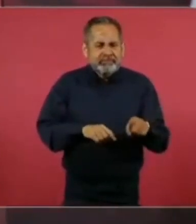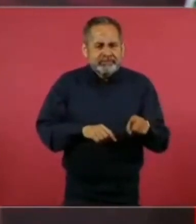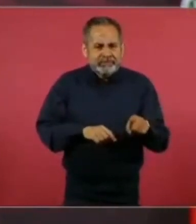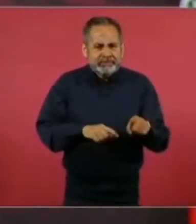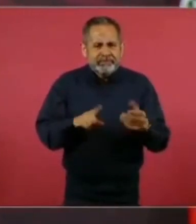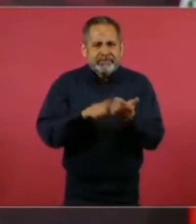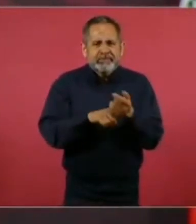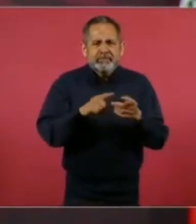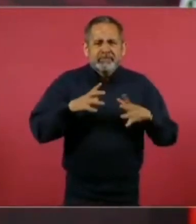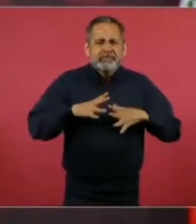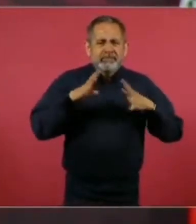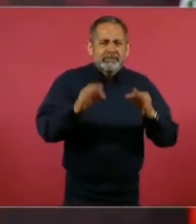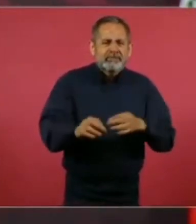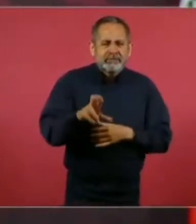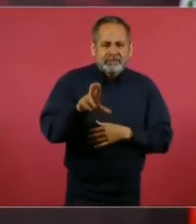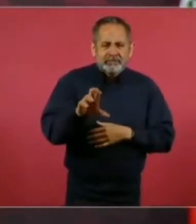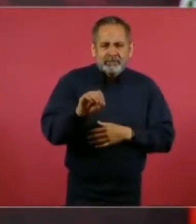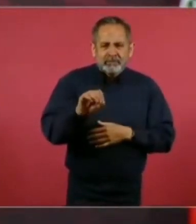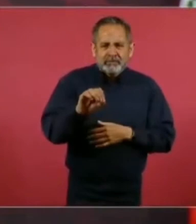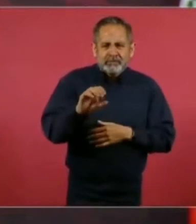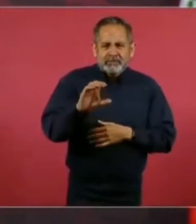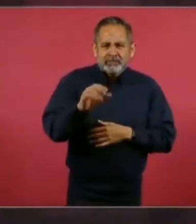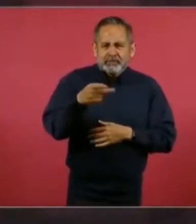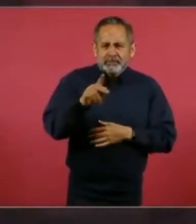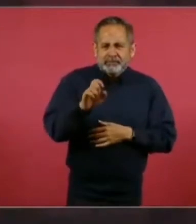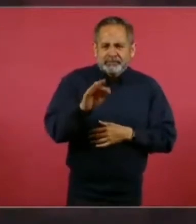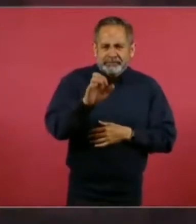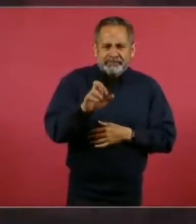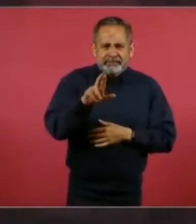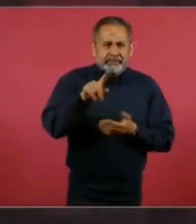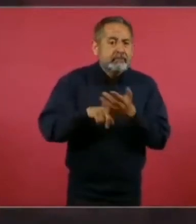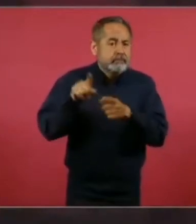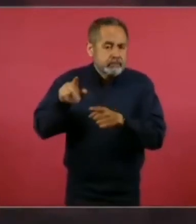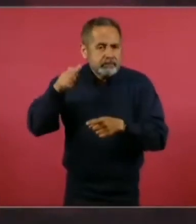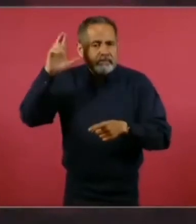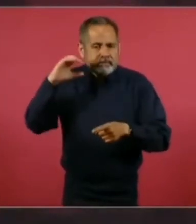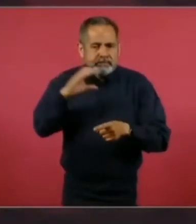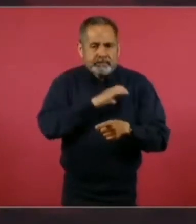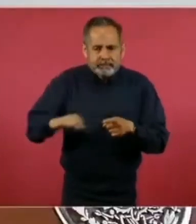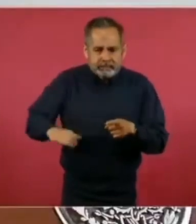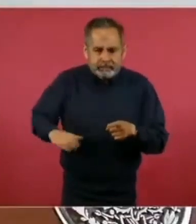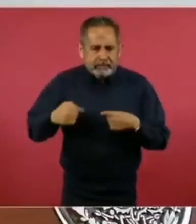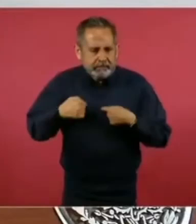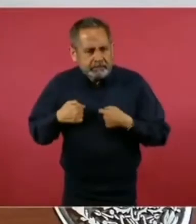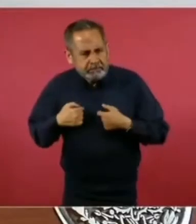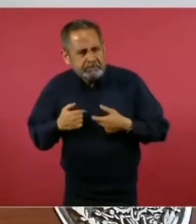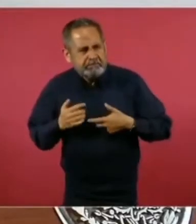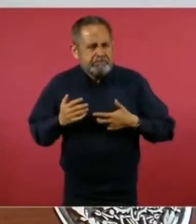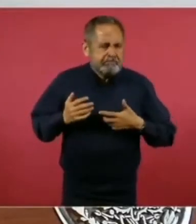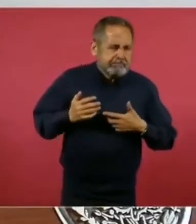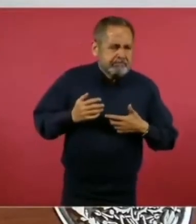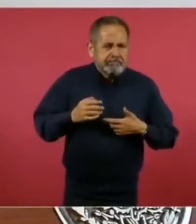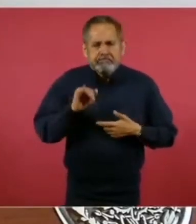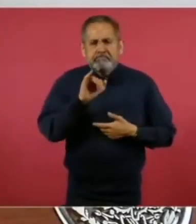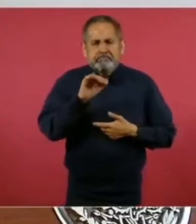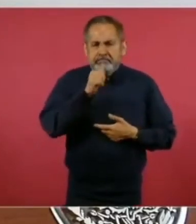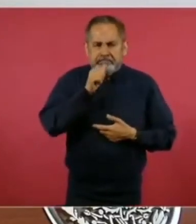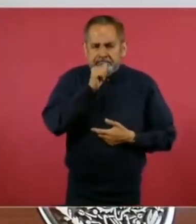con la Fundación Rockefeller. Entonces me invitaron, era yo candidato a la presidencia